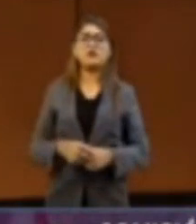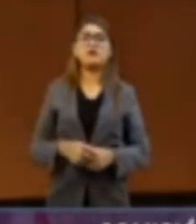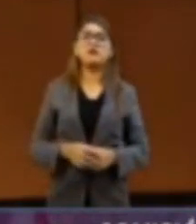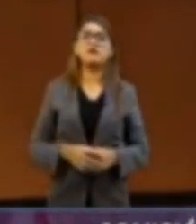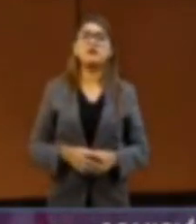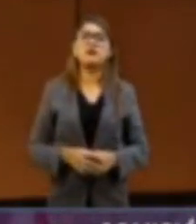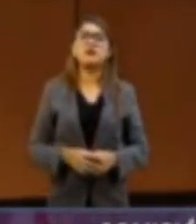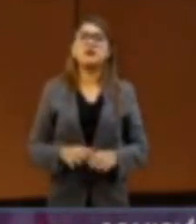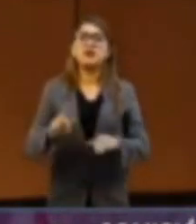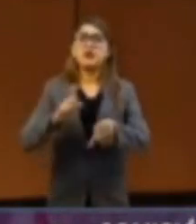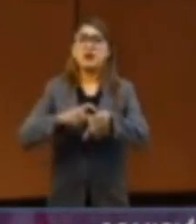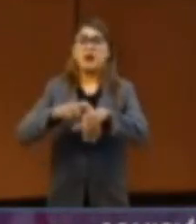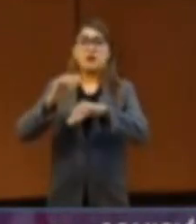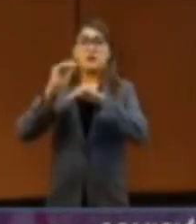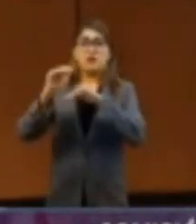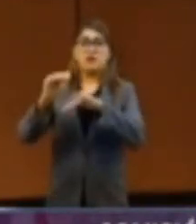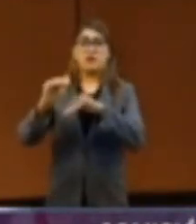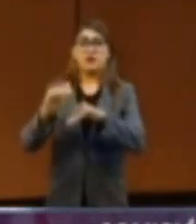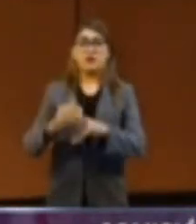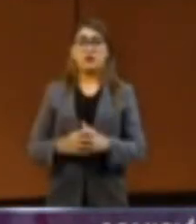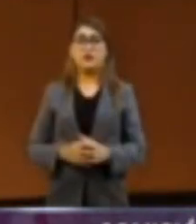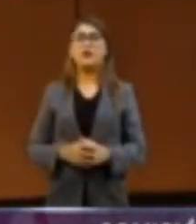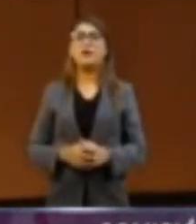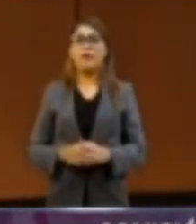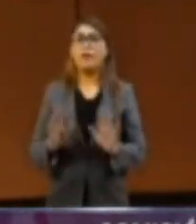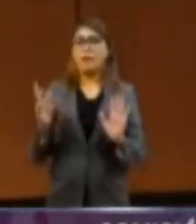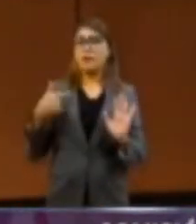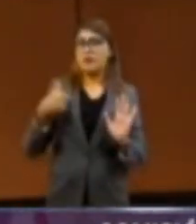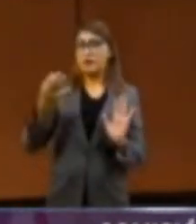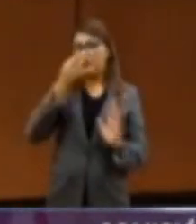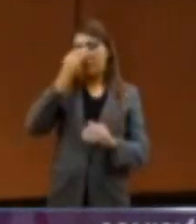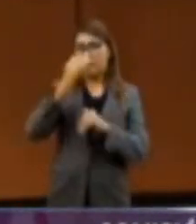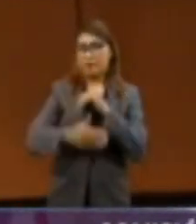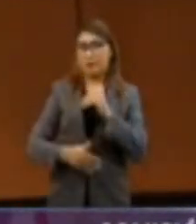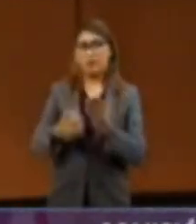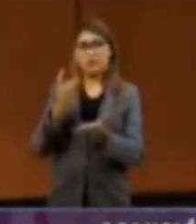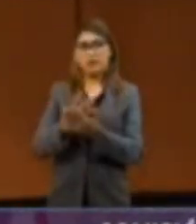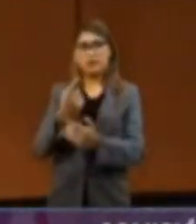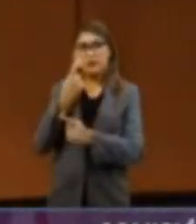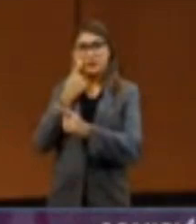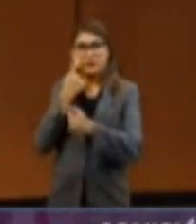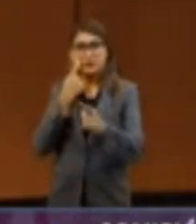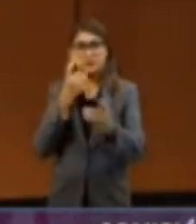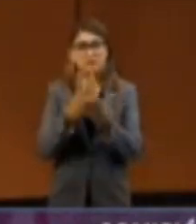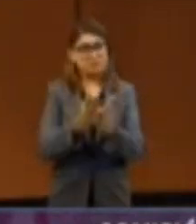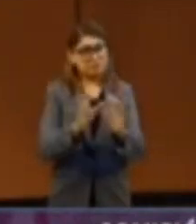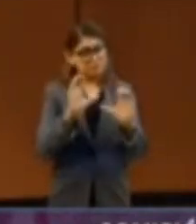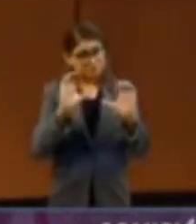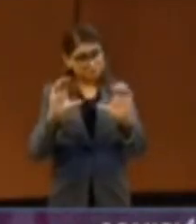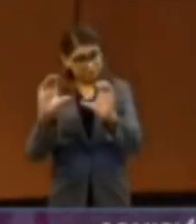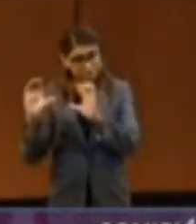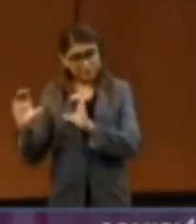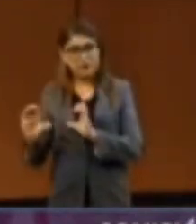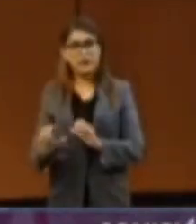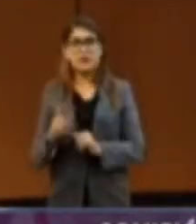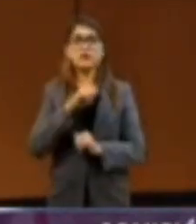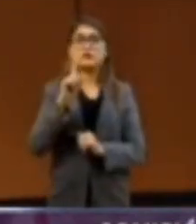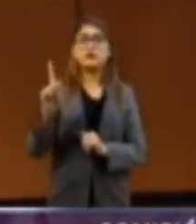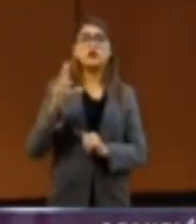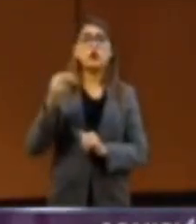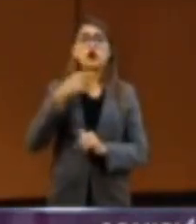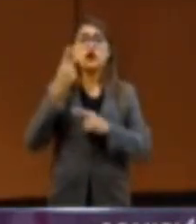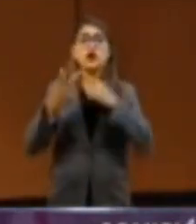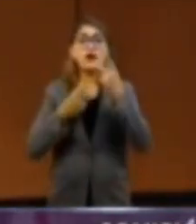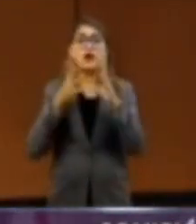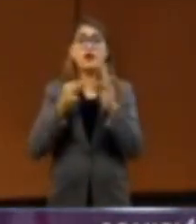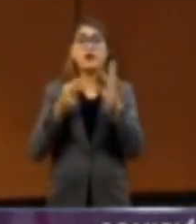señor diputado. Concluyo con esto. Concluya. Nada más diría que cuiden y hablen primero de lo que no quieren hablar, que es el